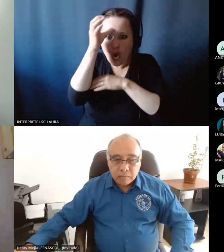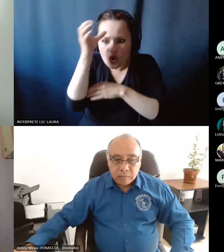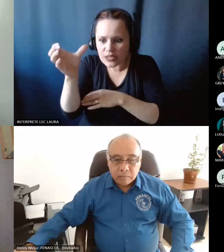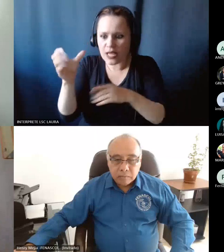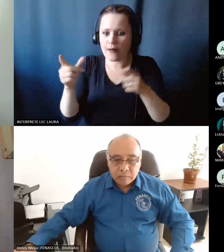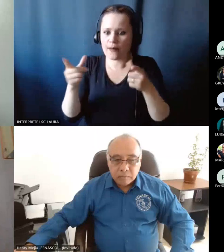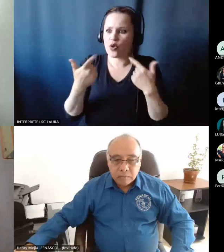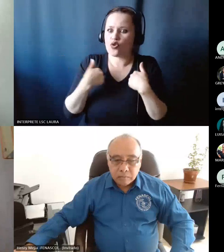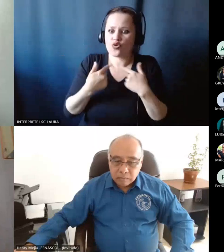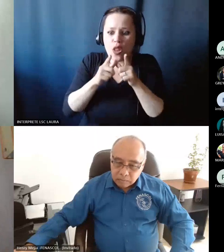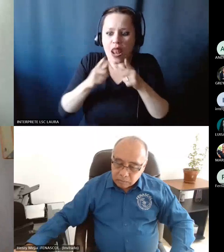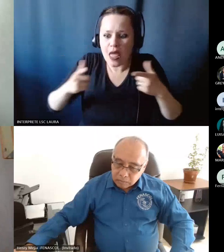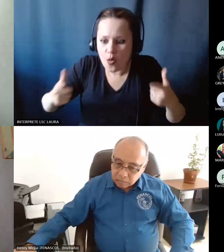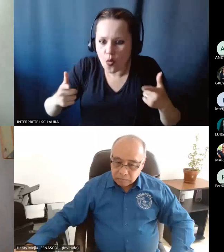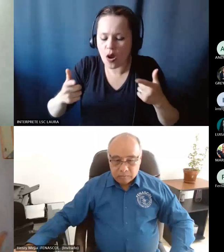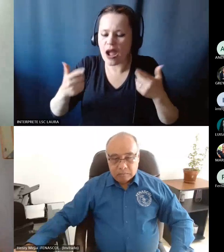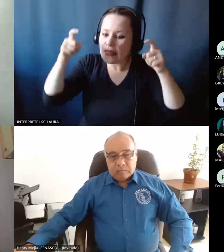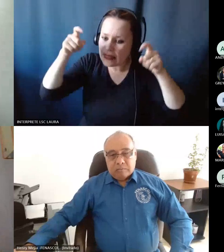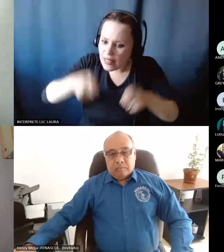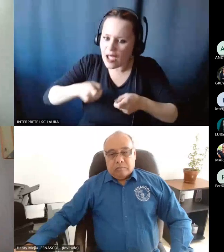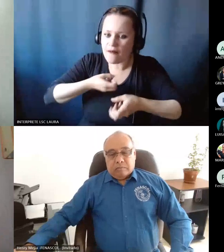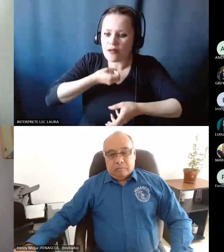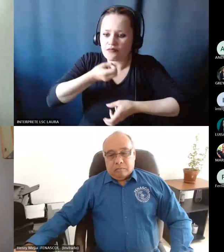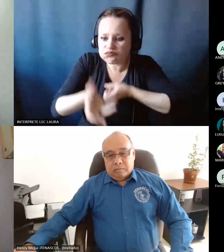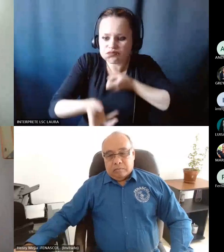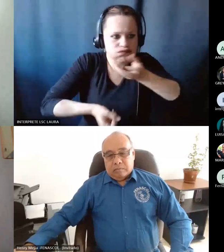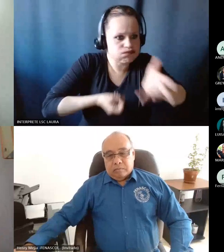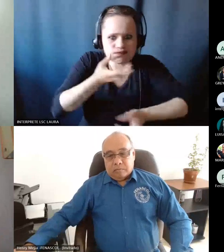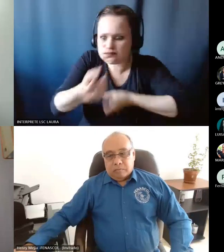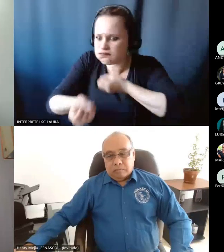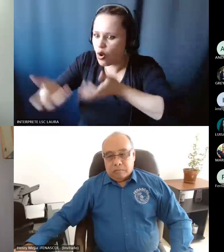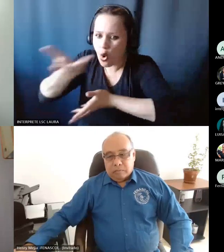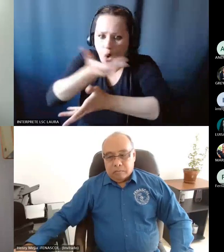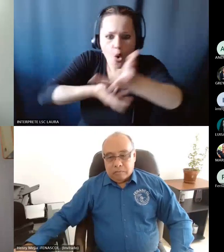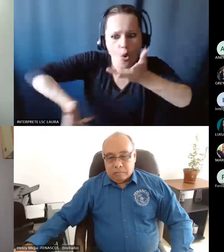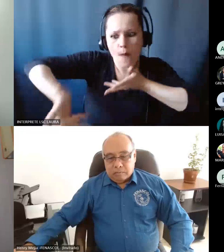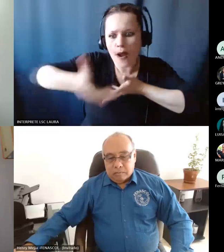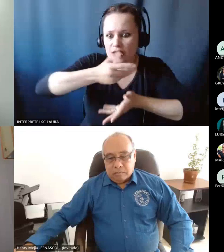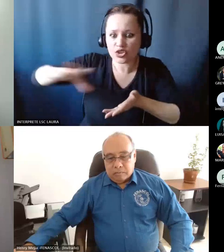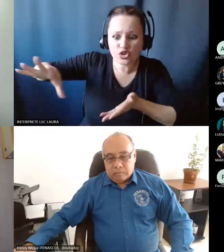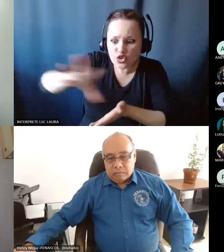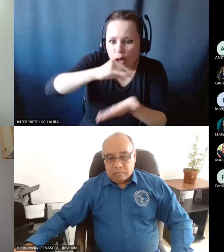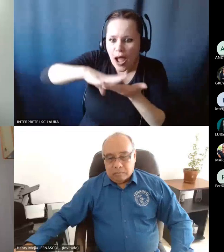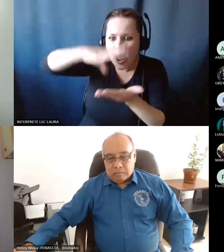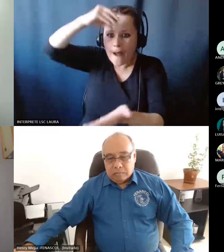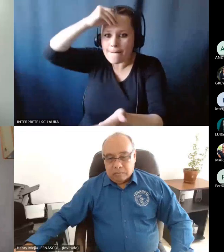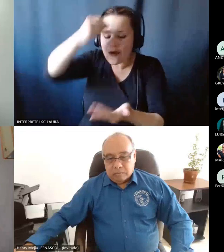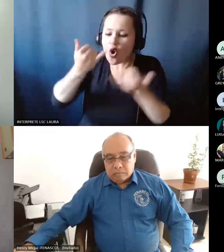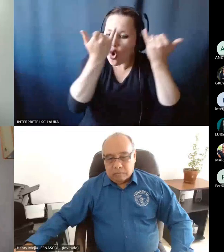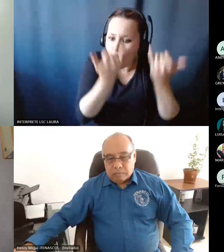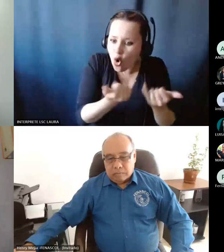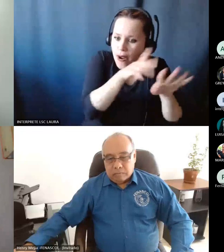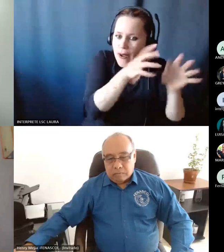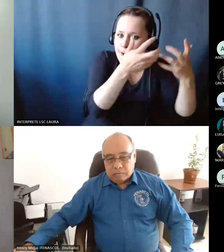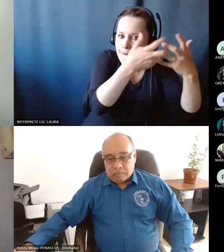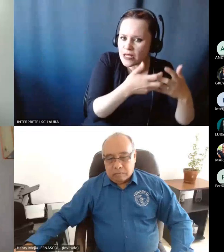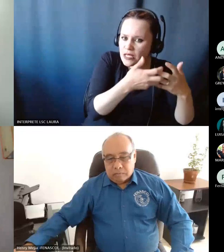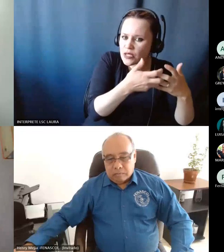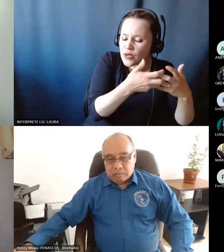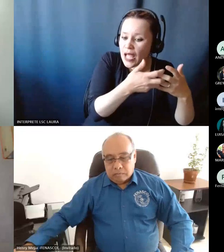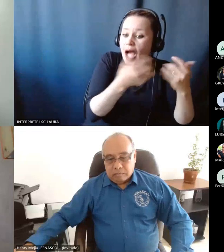aprendizajes deben compartirse y deben ser para todos para poder inspirar como lo está haciendo hoy telefónica a aquí veo unas